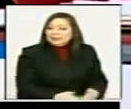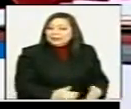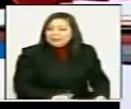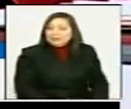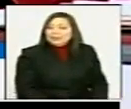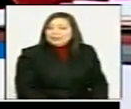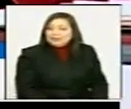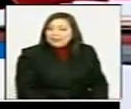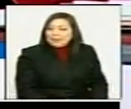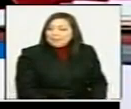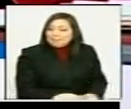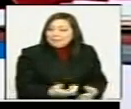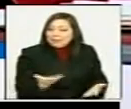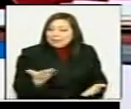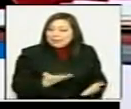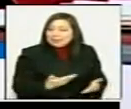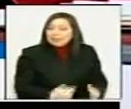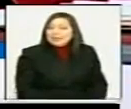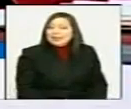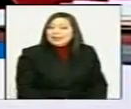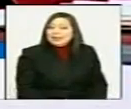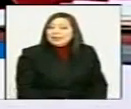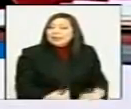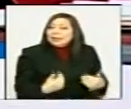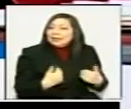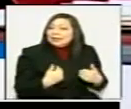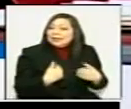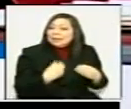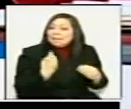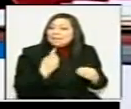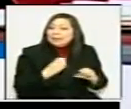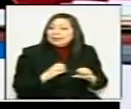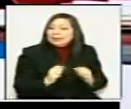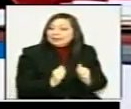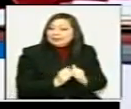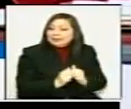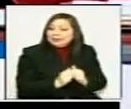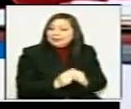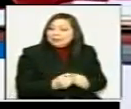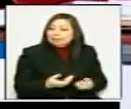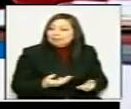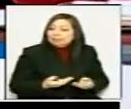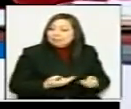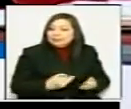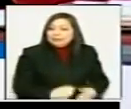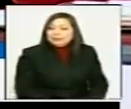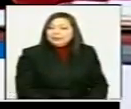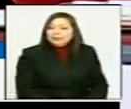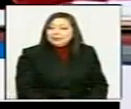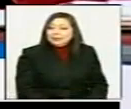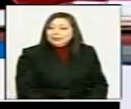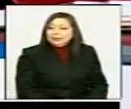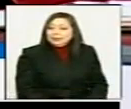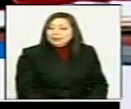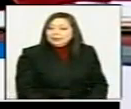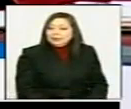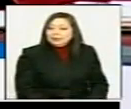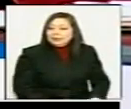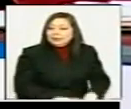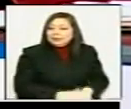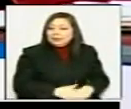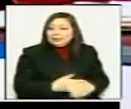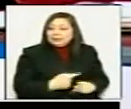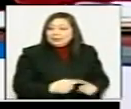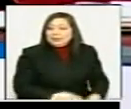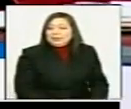del porcentaje que la ley te otorga para hacer ajustes presupuestales del 15%. Nunca